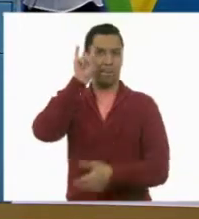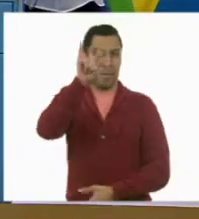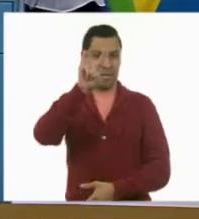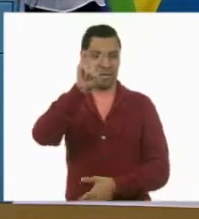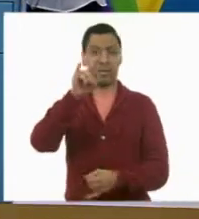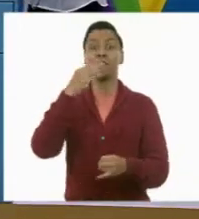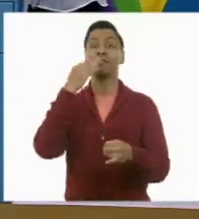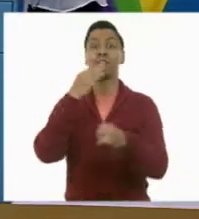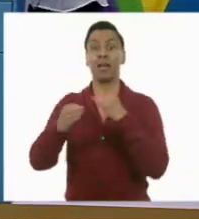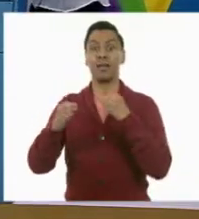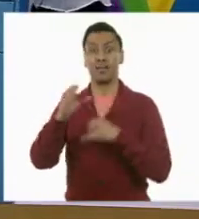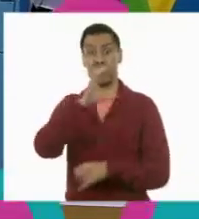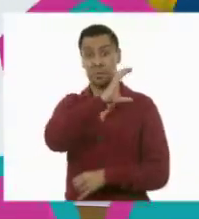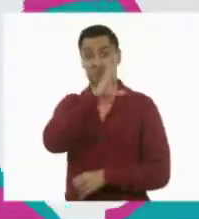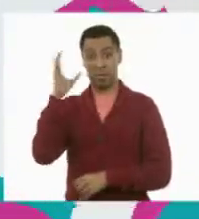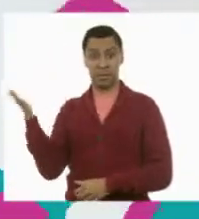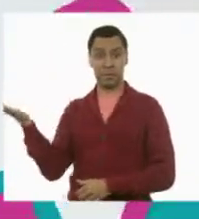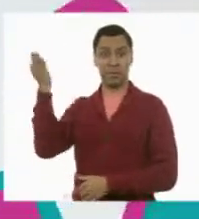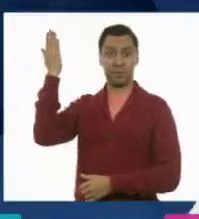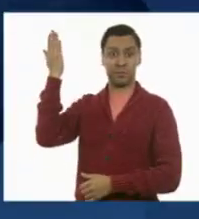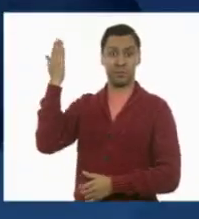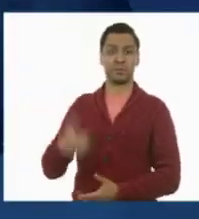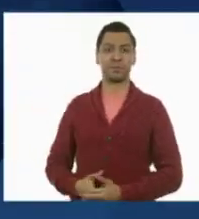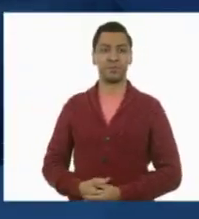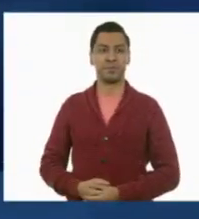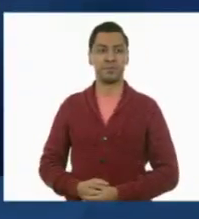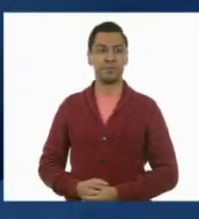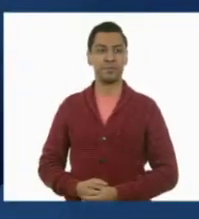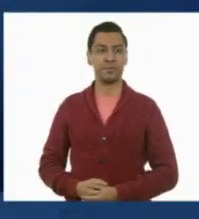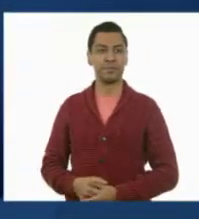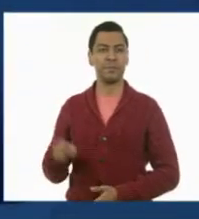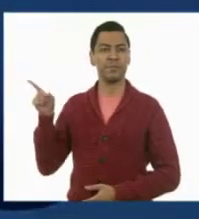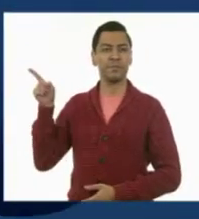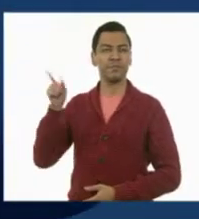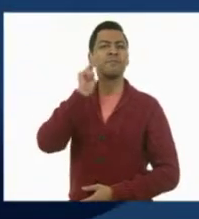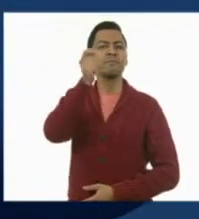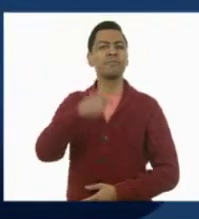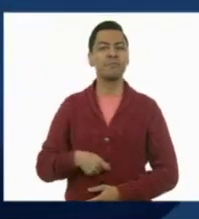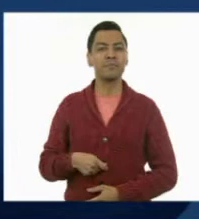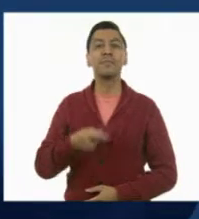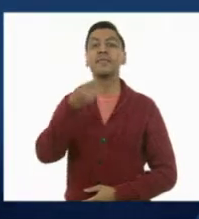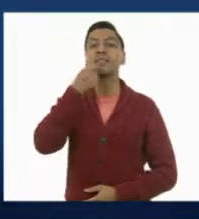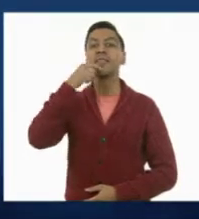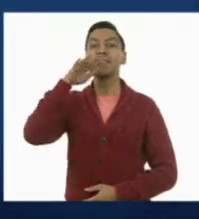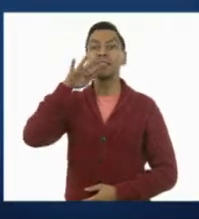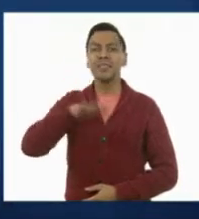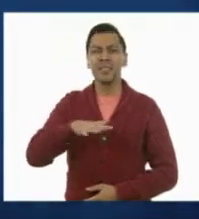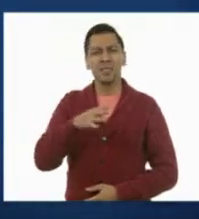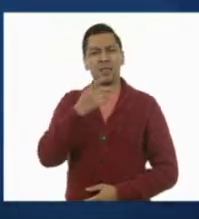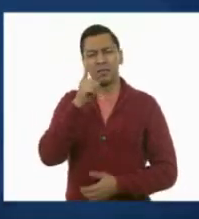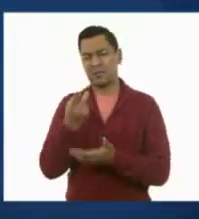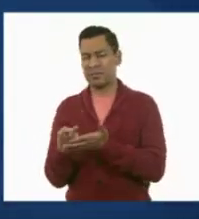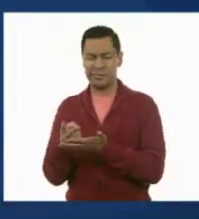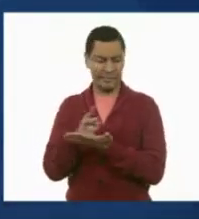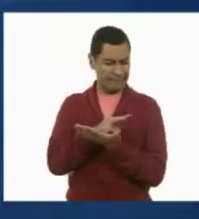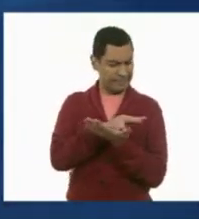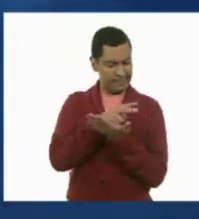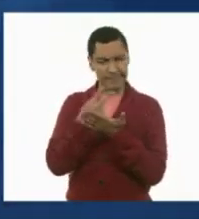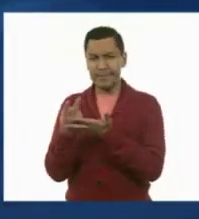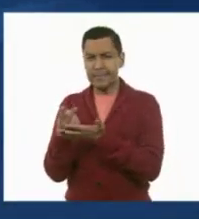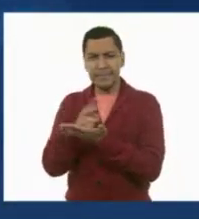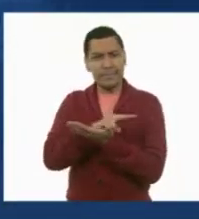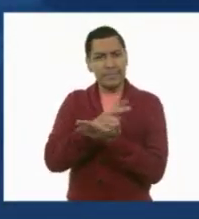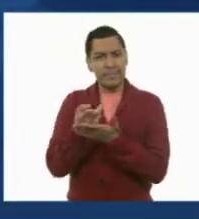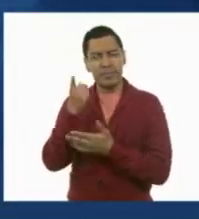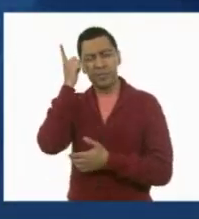última imagen. Muy bien. En la que podemos observar a una niña que no puede dormir bien, porque